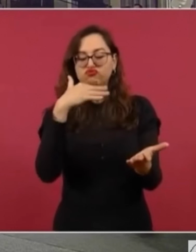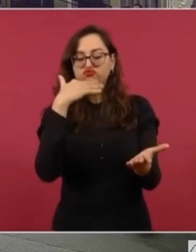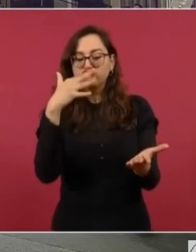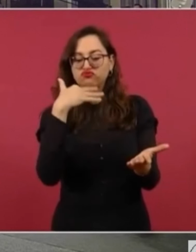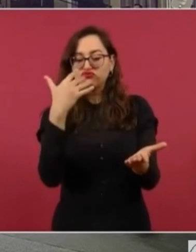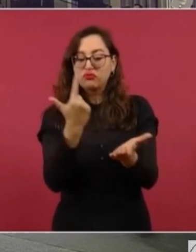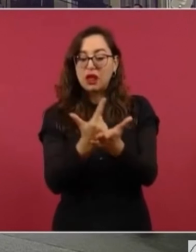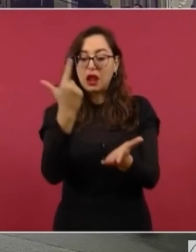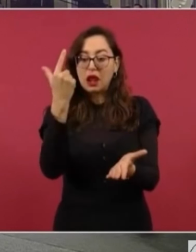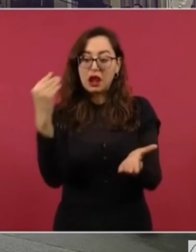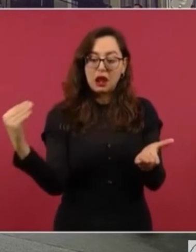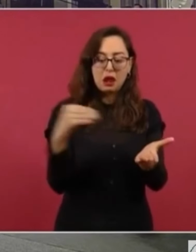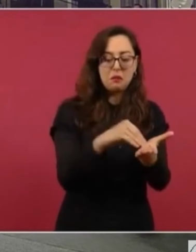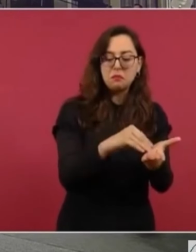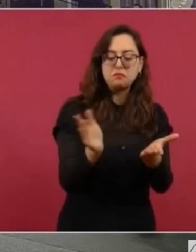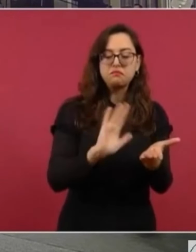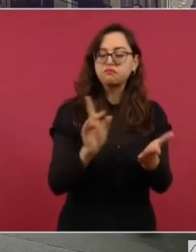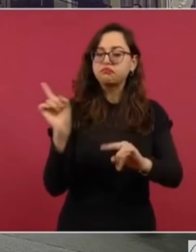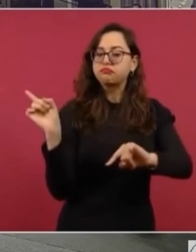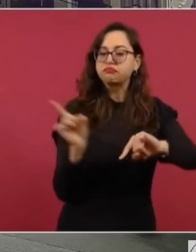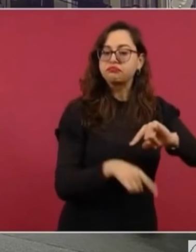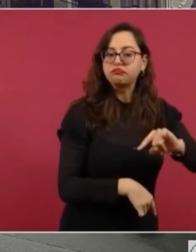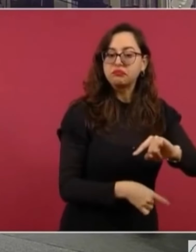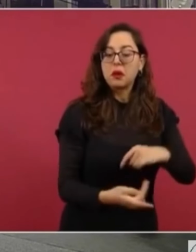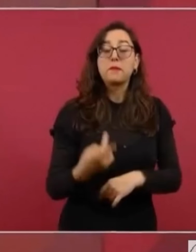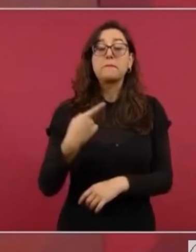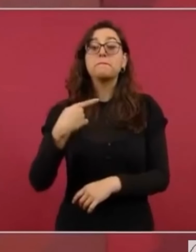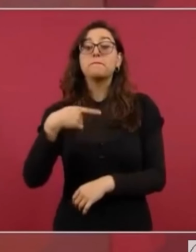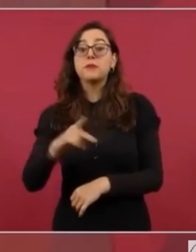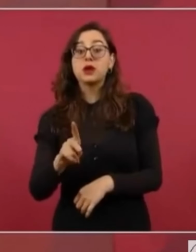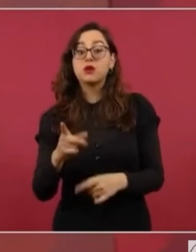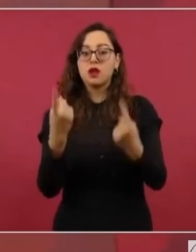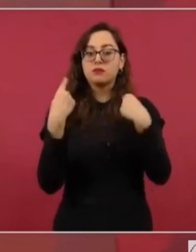para supuestamente combatir la corrupción,